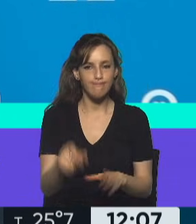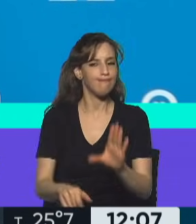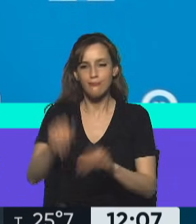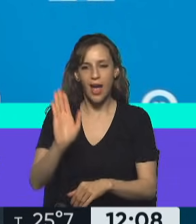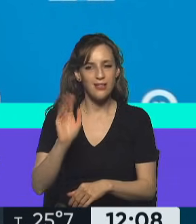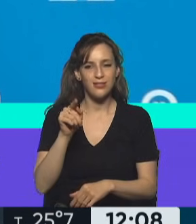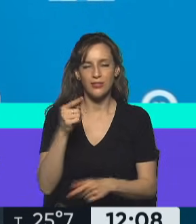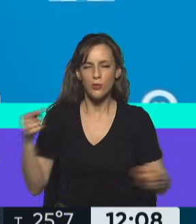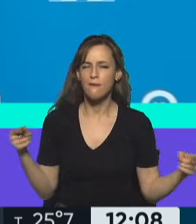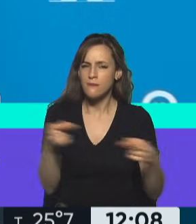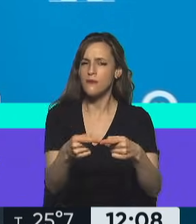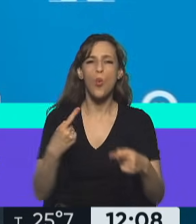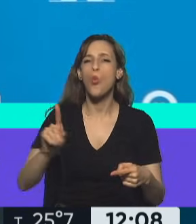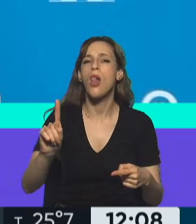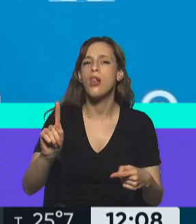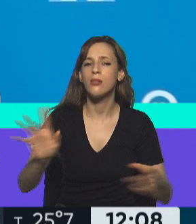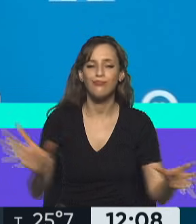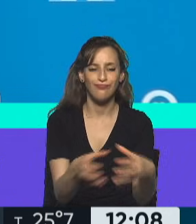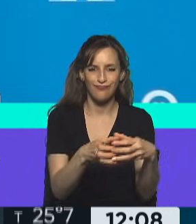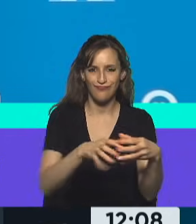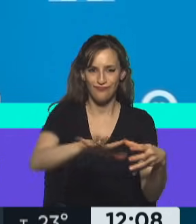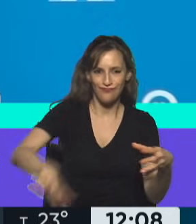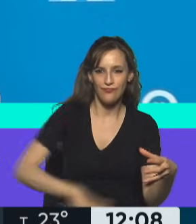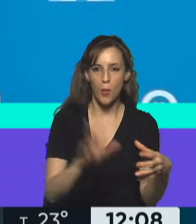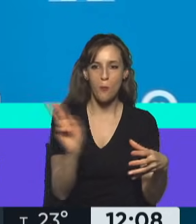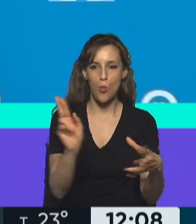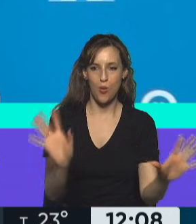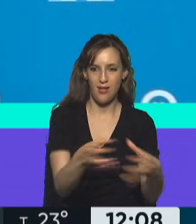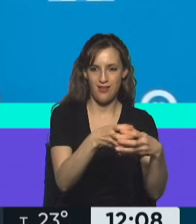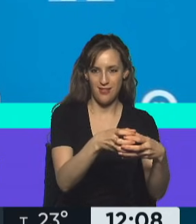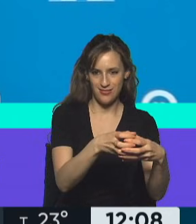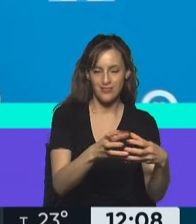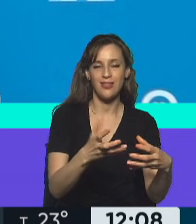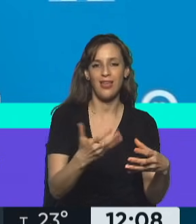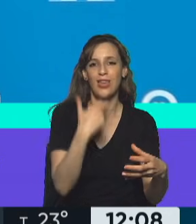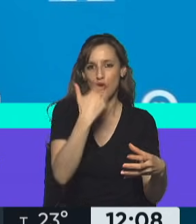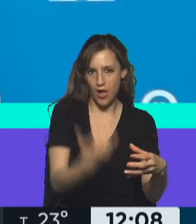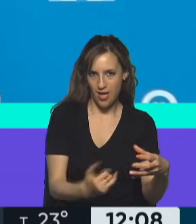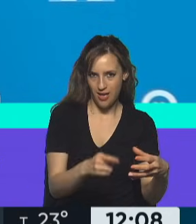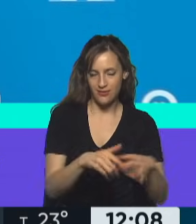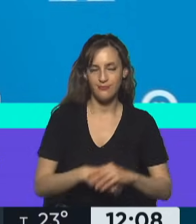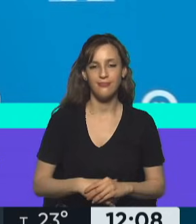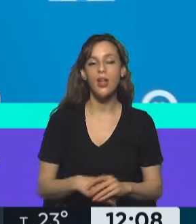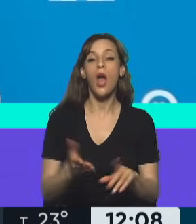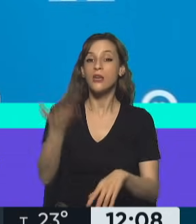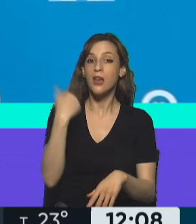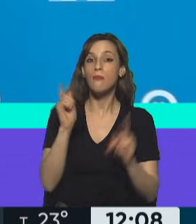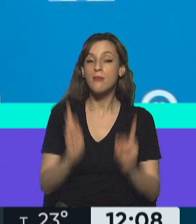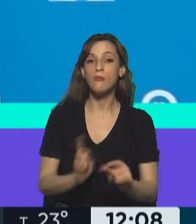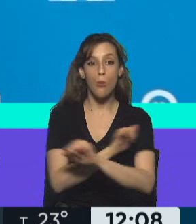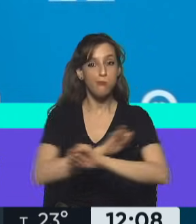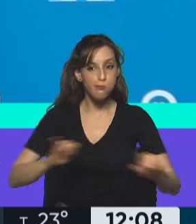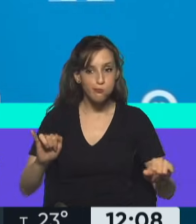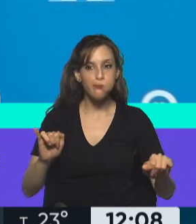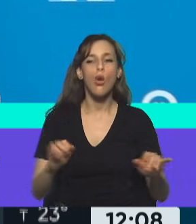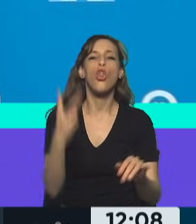fortalecer principalmente a ese núcleo. Estoy hablando de, por ejemplo, lo que ayer se anunció con